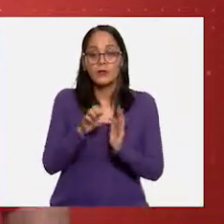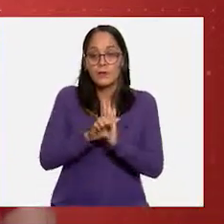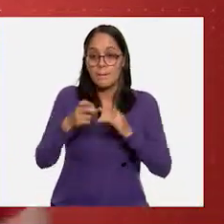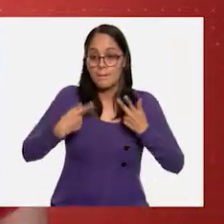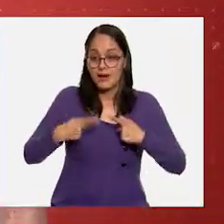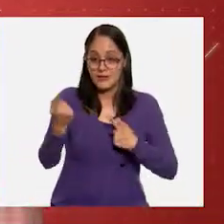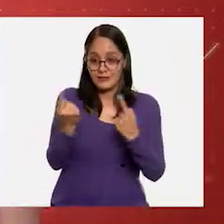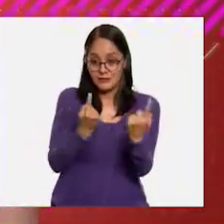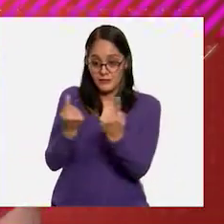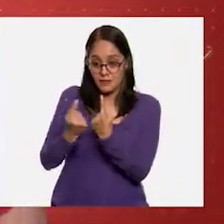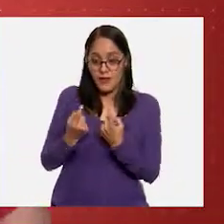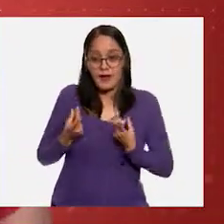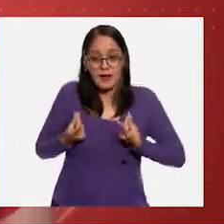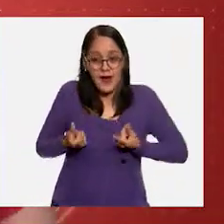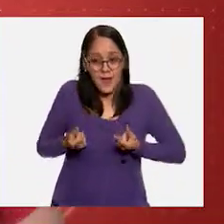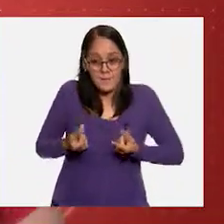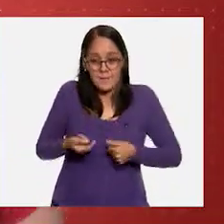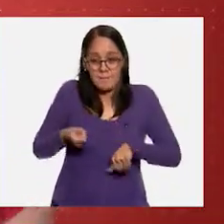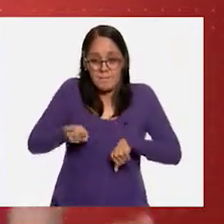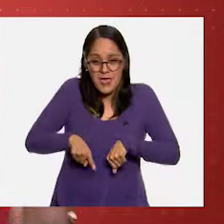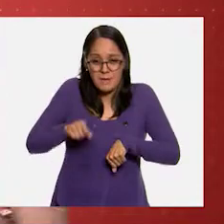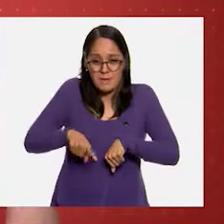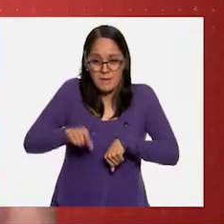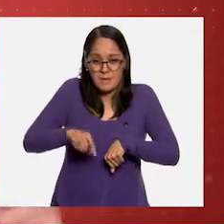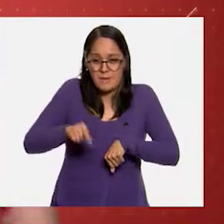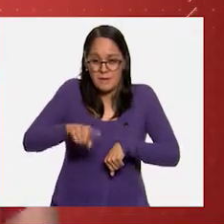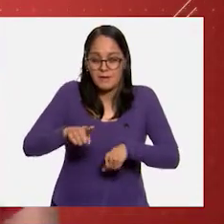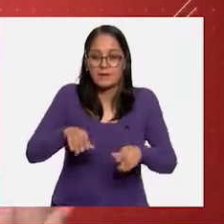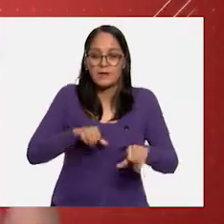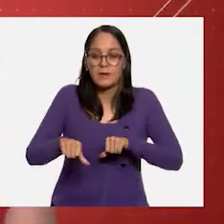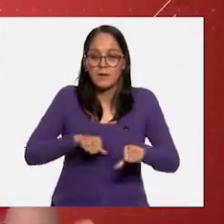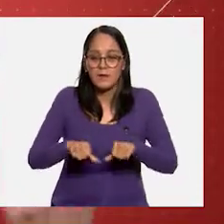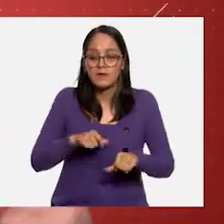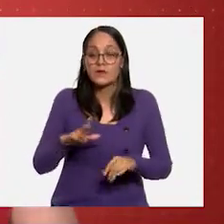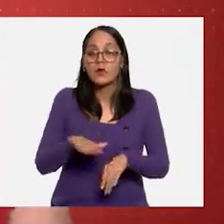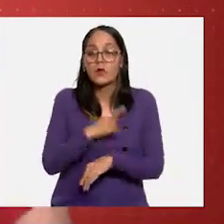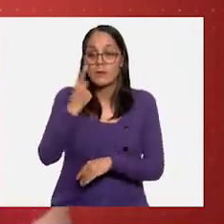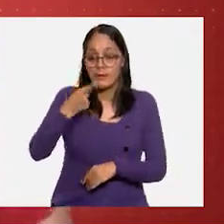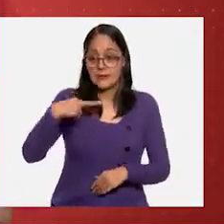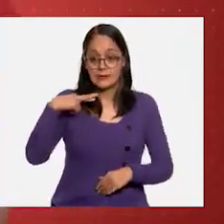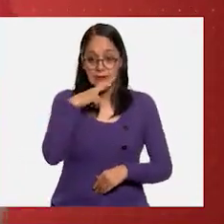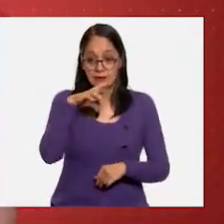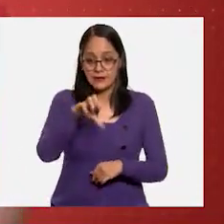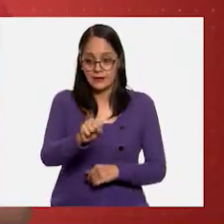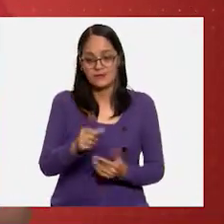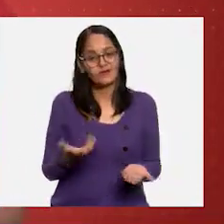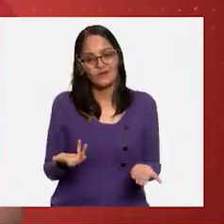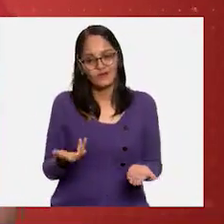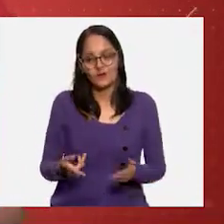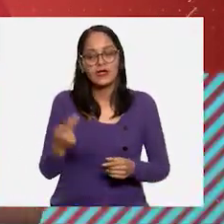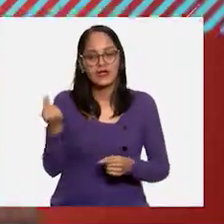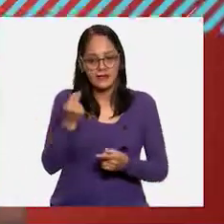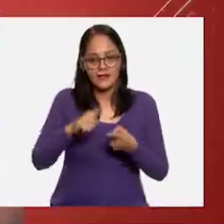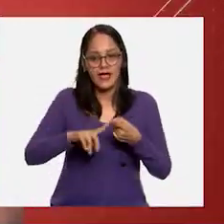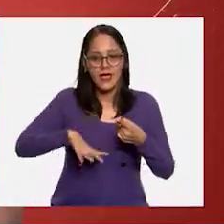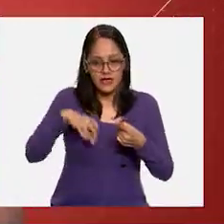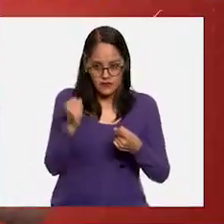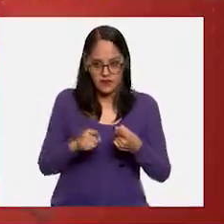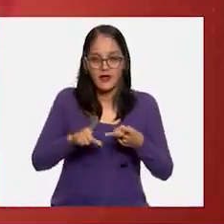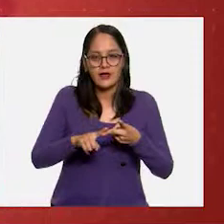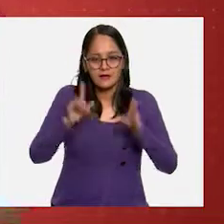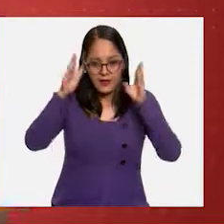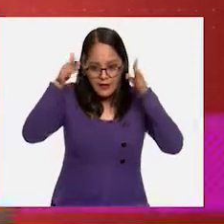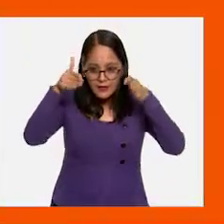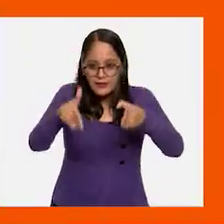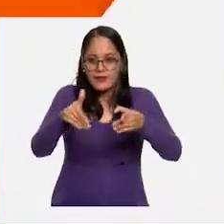que trabajen al mismo tiempo en una tarea no significa que se cumplirá más rápido. Requiere de esfuerzo, dedicación